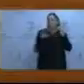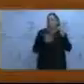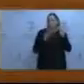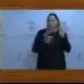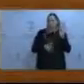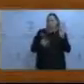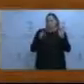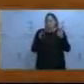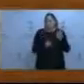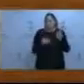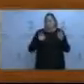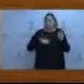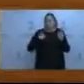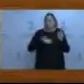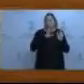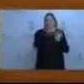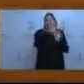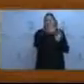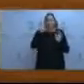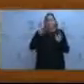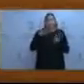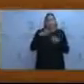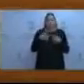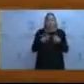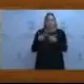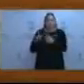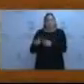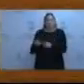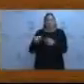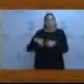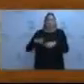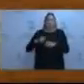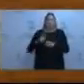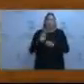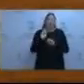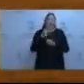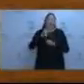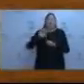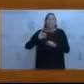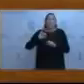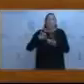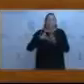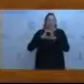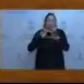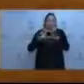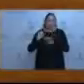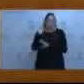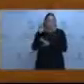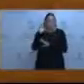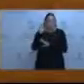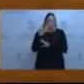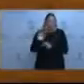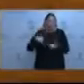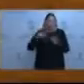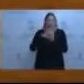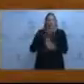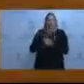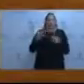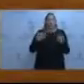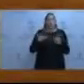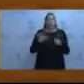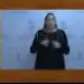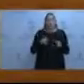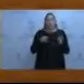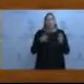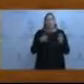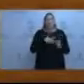ya establecida dotación de unidades de soporte vital avanzado o UBI móviles. En los vehículos que puedan trasladar pacientes con riesgo de parada cardíaca, por lo tanto, se debe disponer de